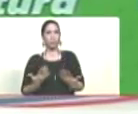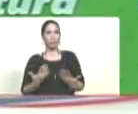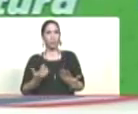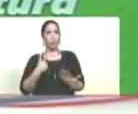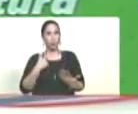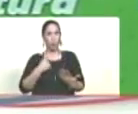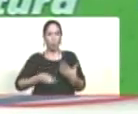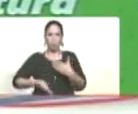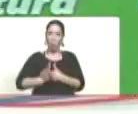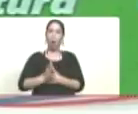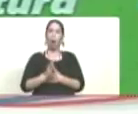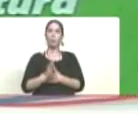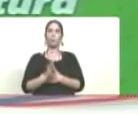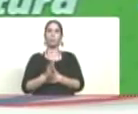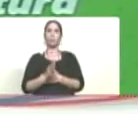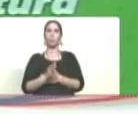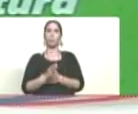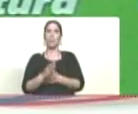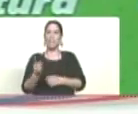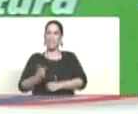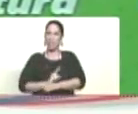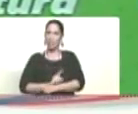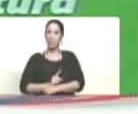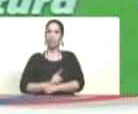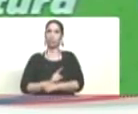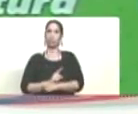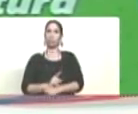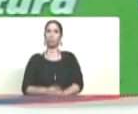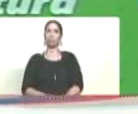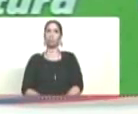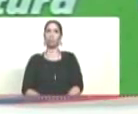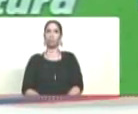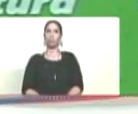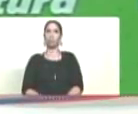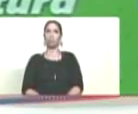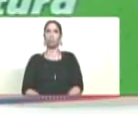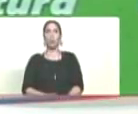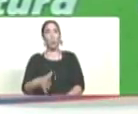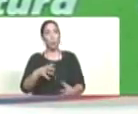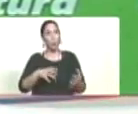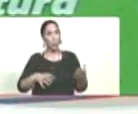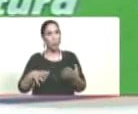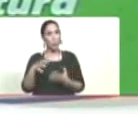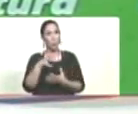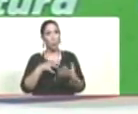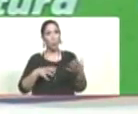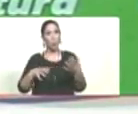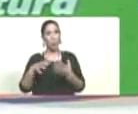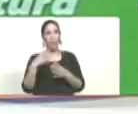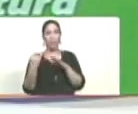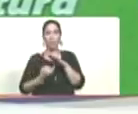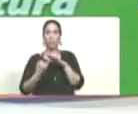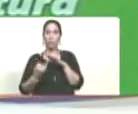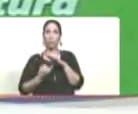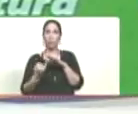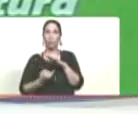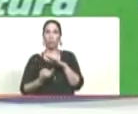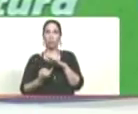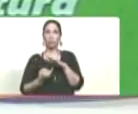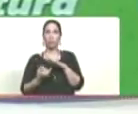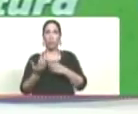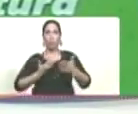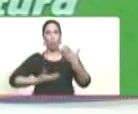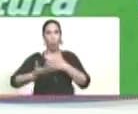más contundencia, eficacia, y que los problemas institucionales que le corresponden a